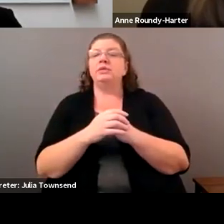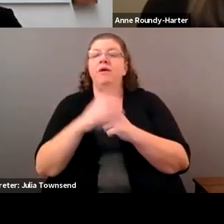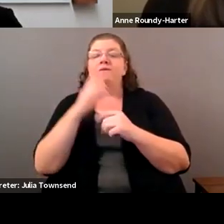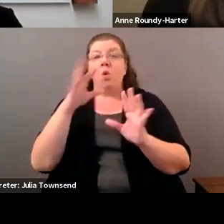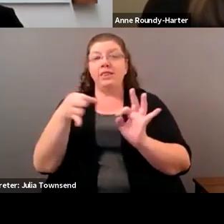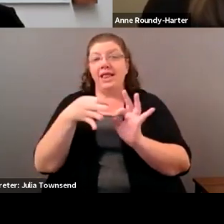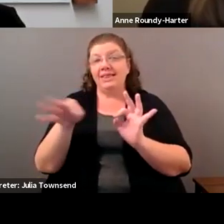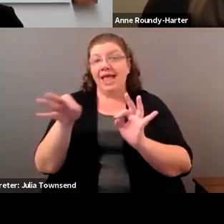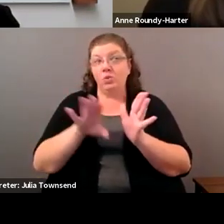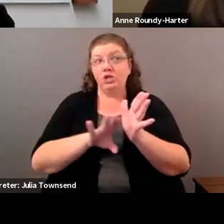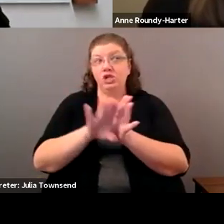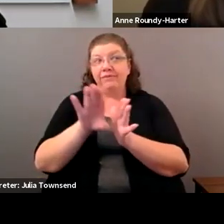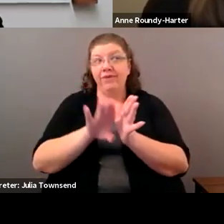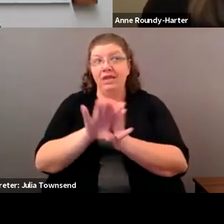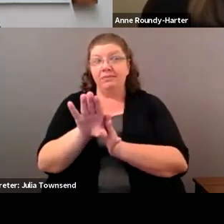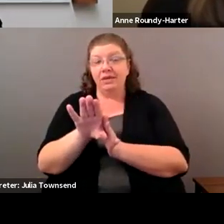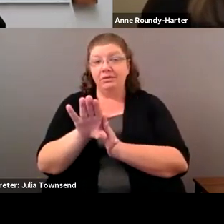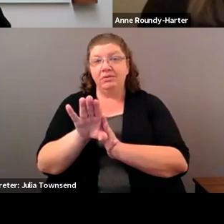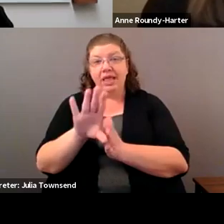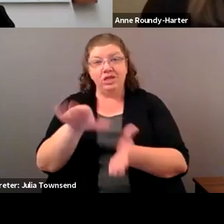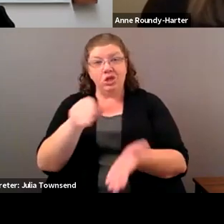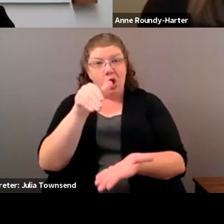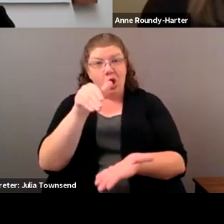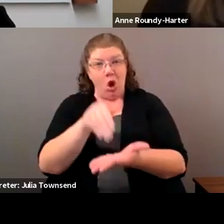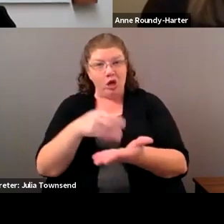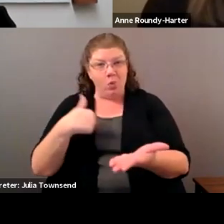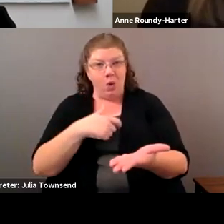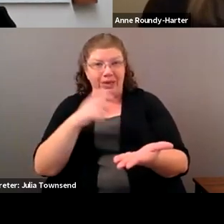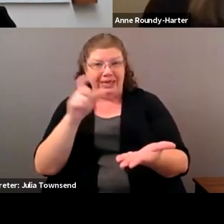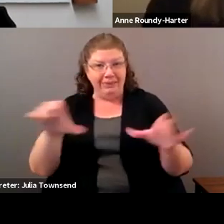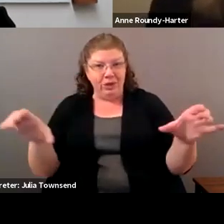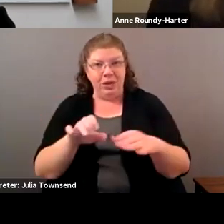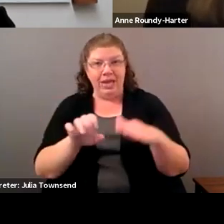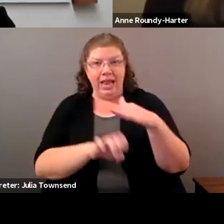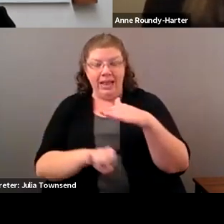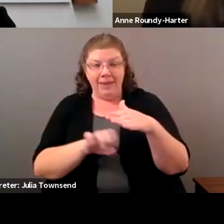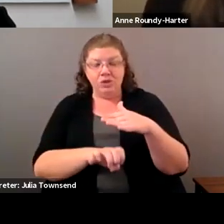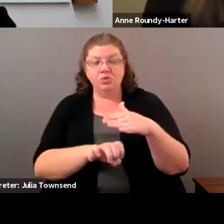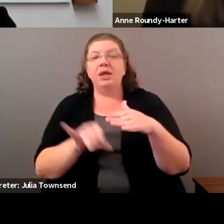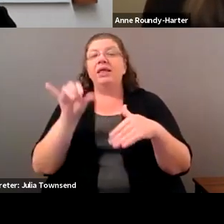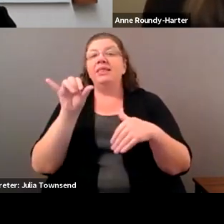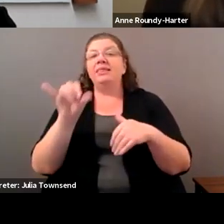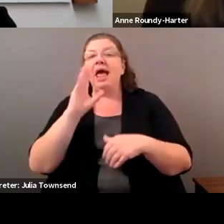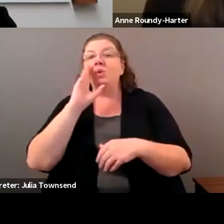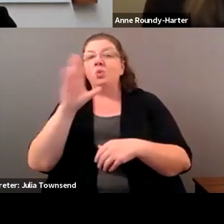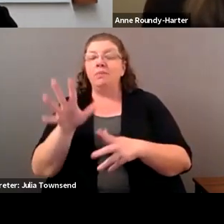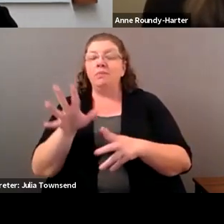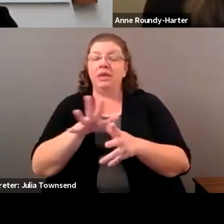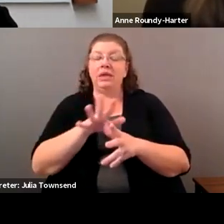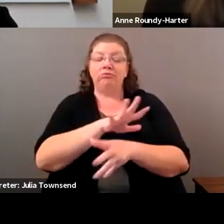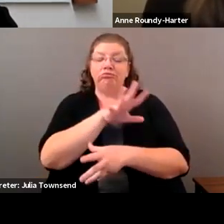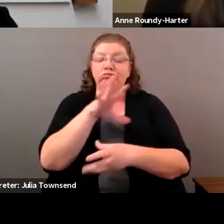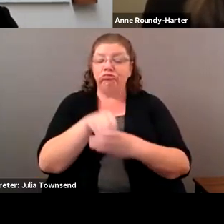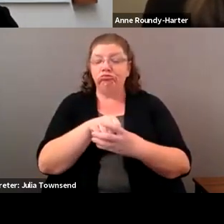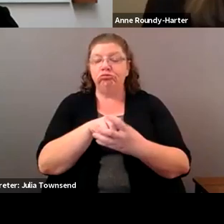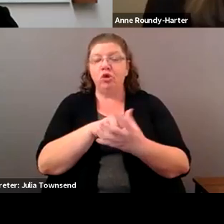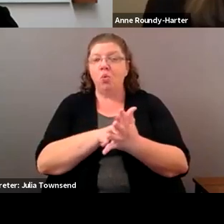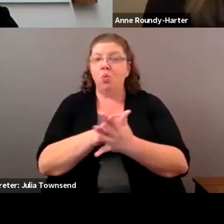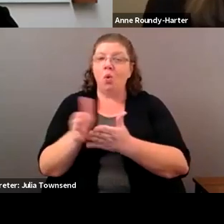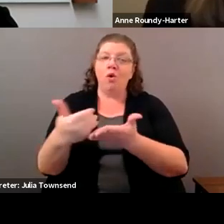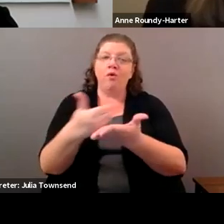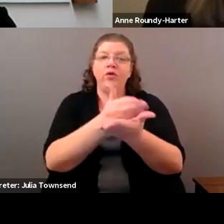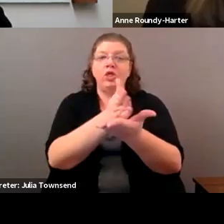del desarrollo del lenguaje que está en el corazón de lo que tenemos que estar haciendo a nivel primaria esto va a estar integrado con un